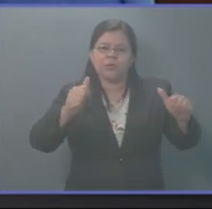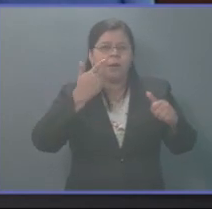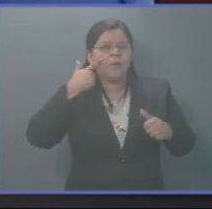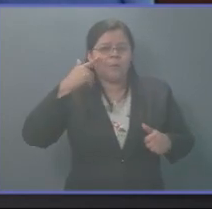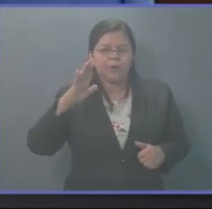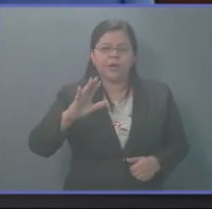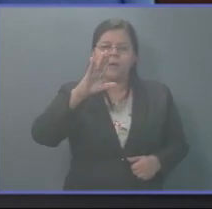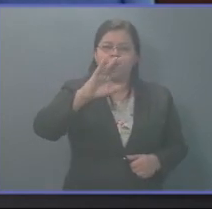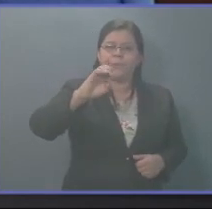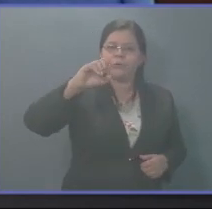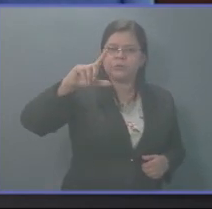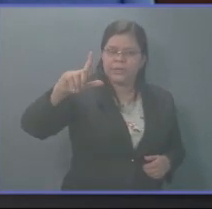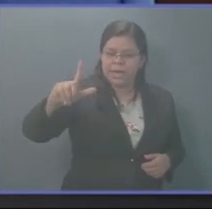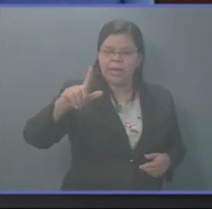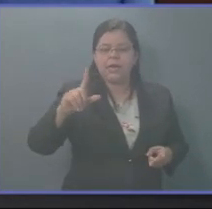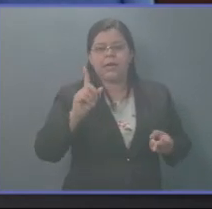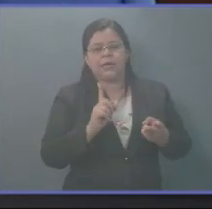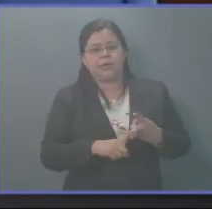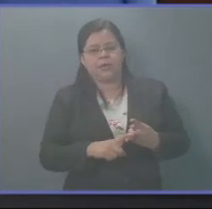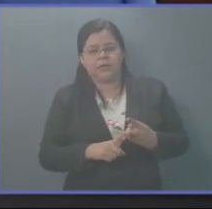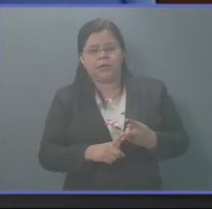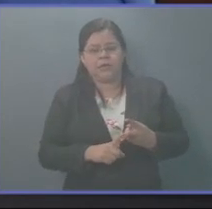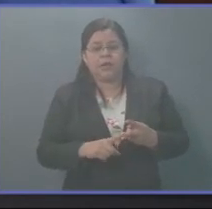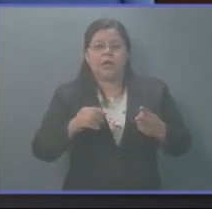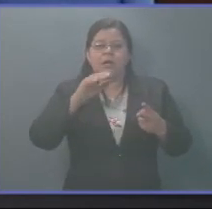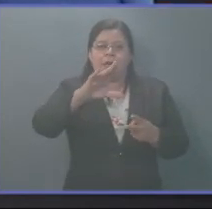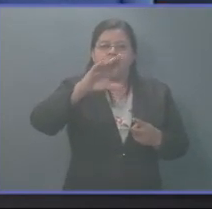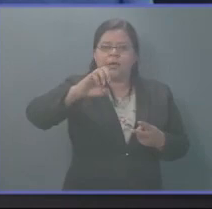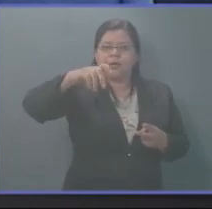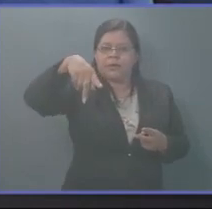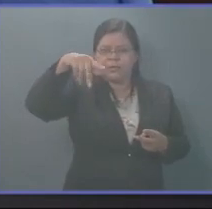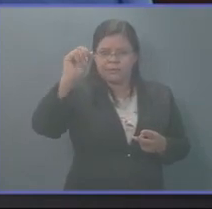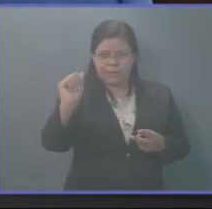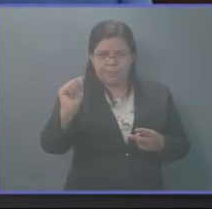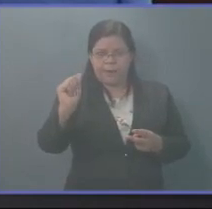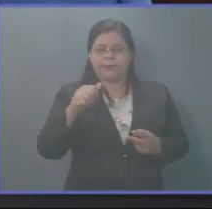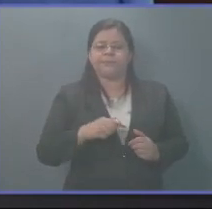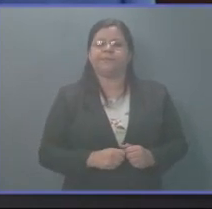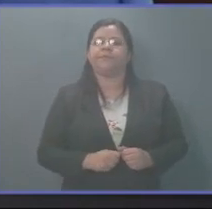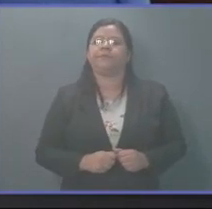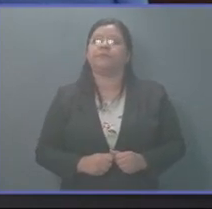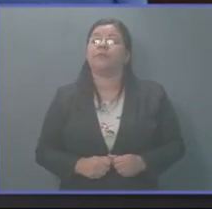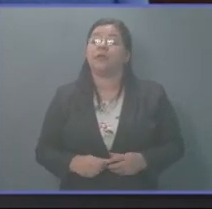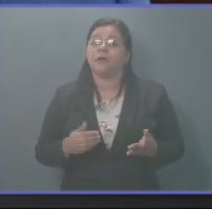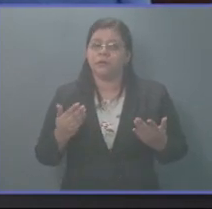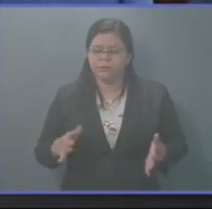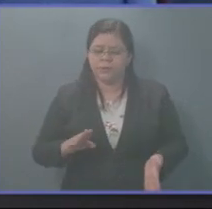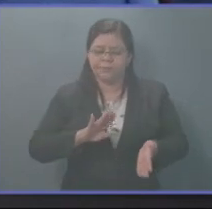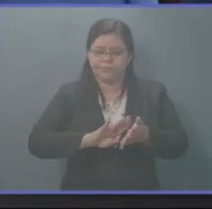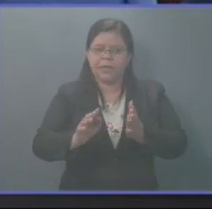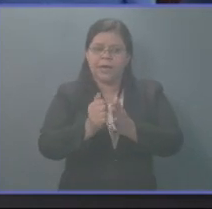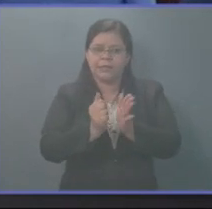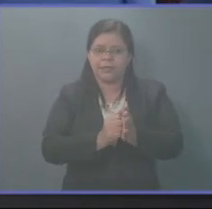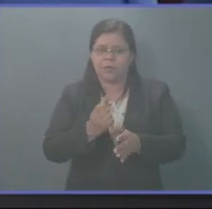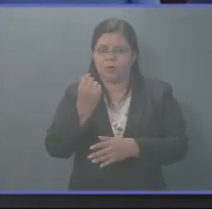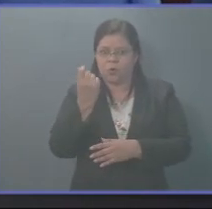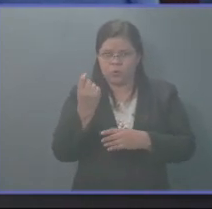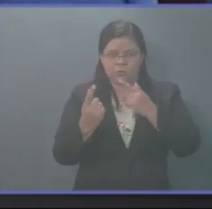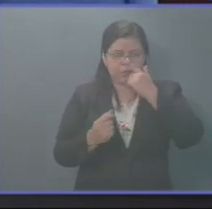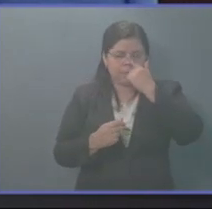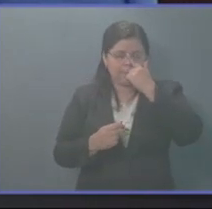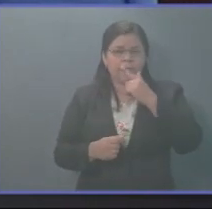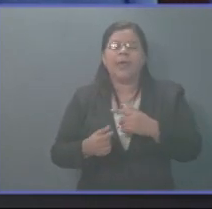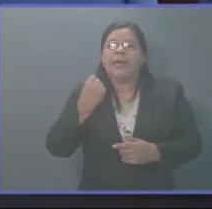Comisión Ejecutiva Hidroeléctrica del Río Lempa, CEL, y Comisión Ejecutiva Portuaria Autónoma, CEPA. Contribuyente, artículo 11.